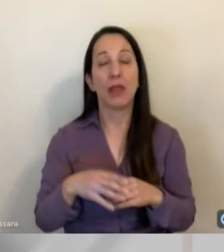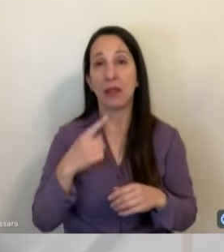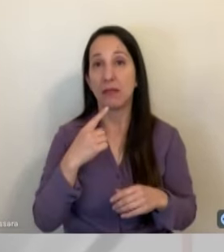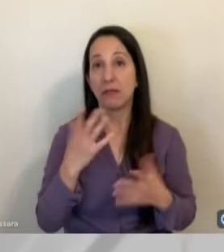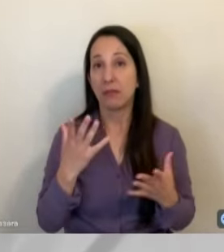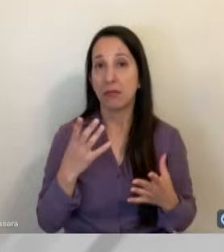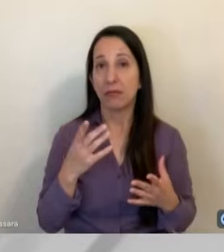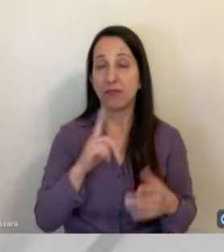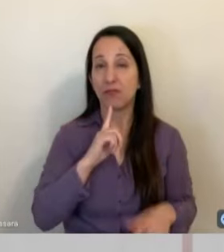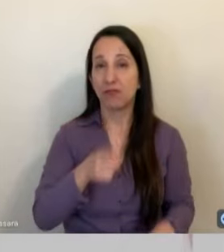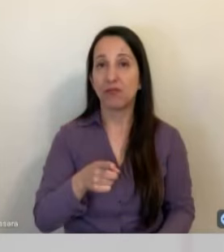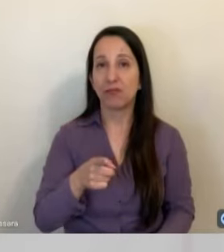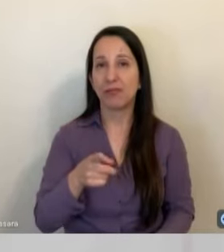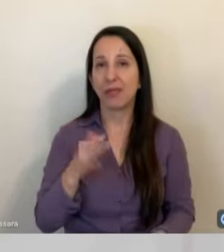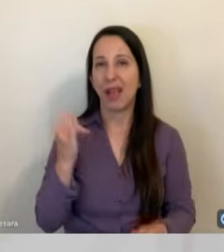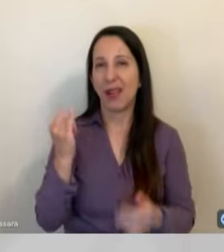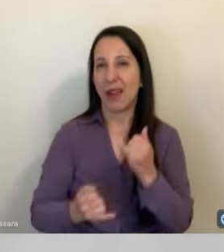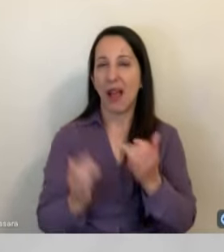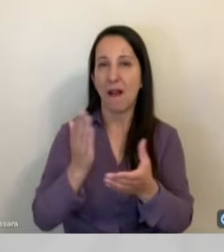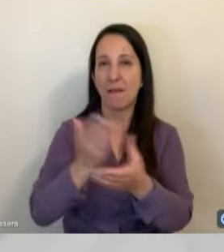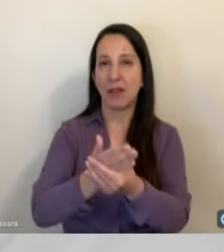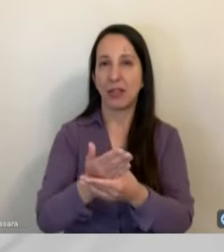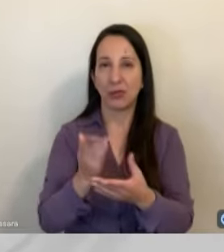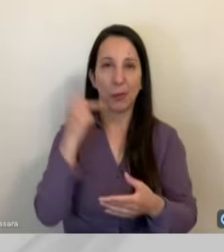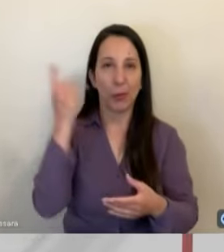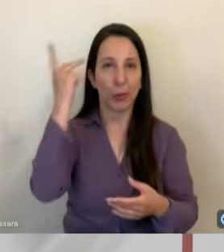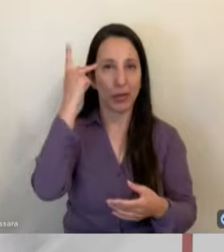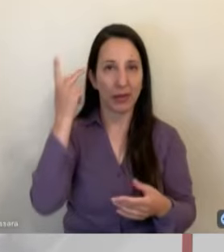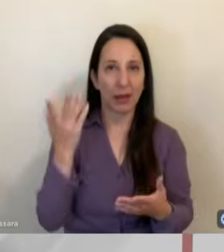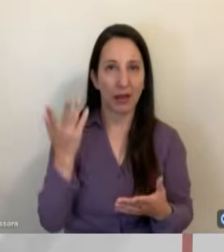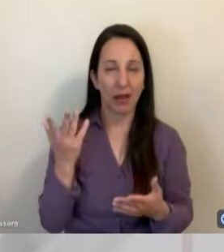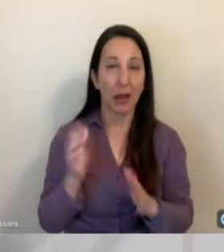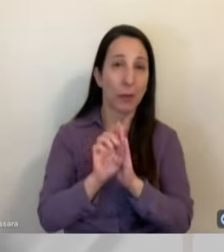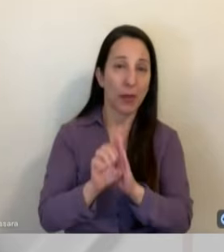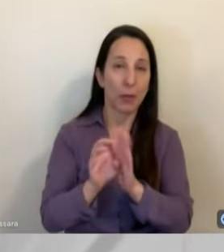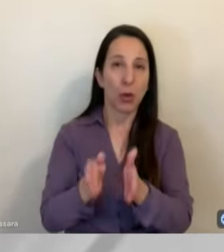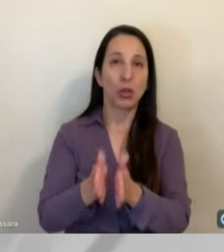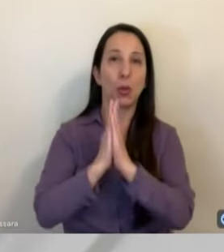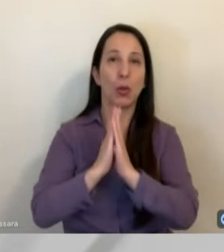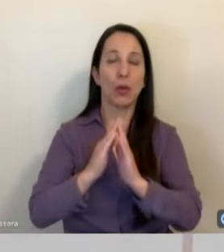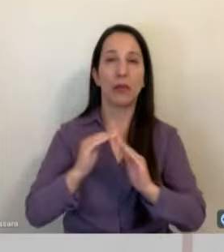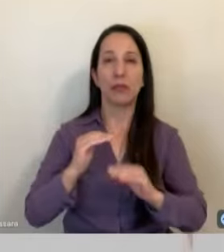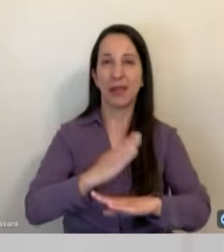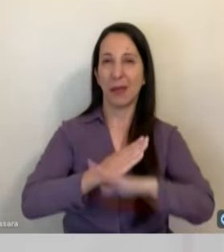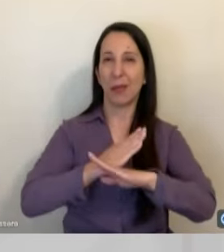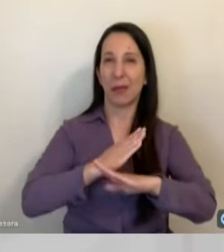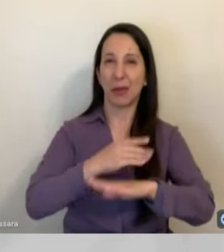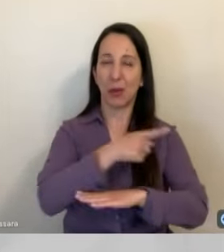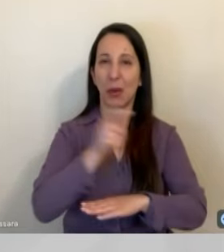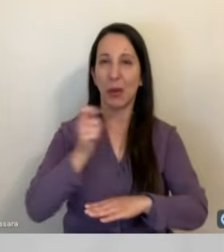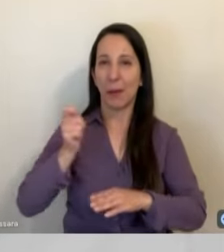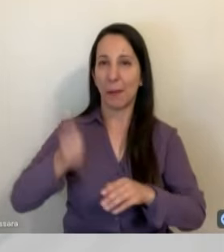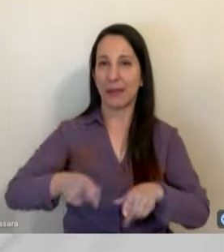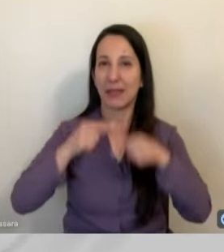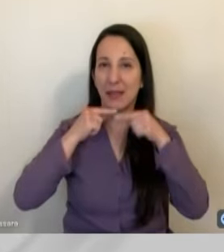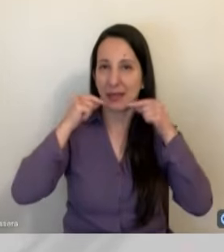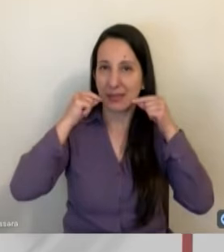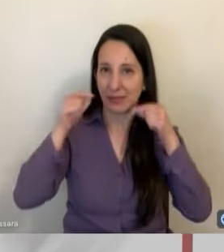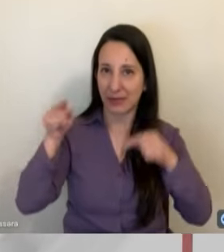guste, terminaron afectando el panorama político, como fue la solicitud de levantamiento de la inmunidad del presidente de la República. En